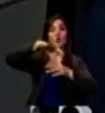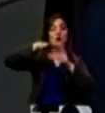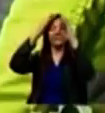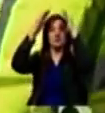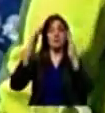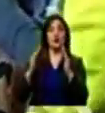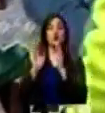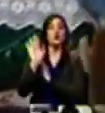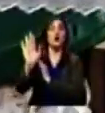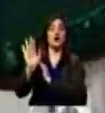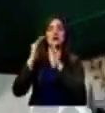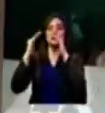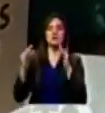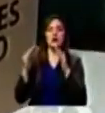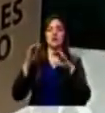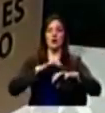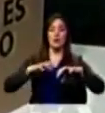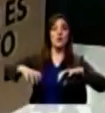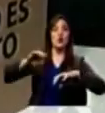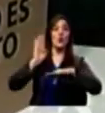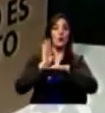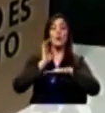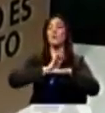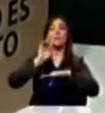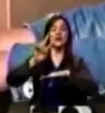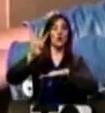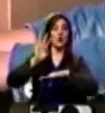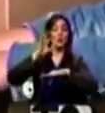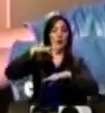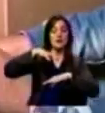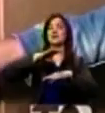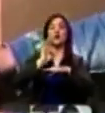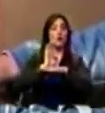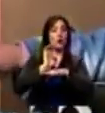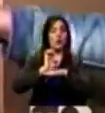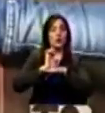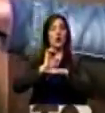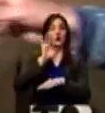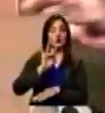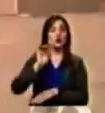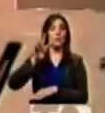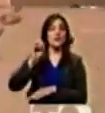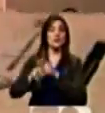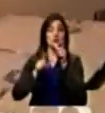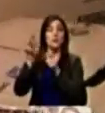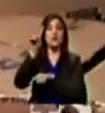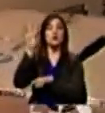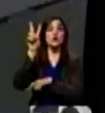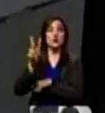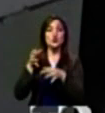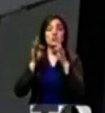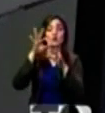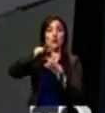se realiza en los domicilios en las 24 provincias del país. 820 personas lo harán en esta consulta el viernes 2 de